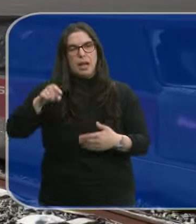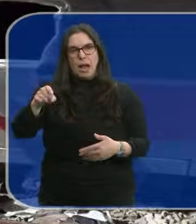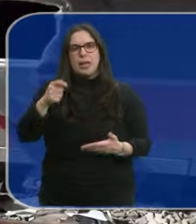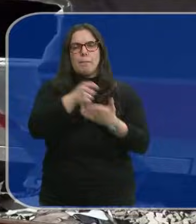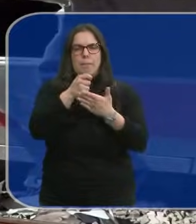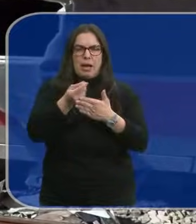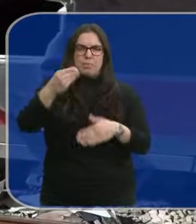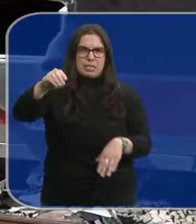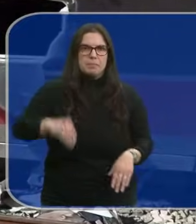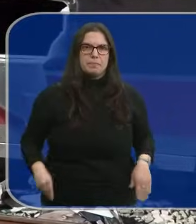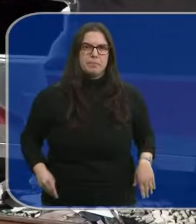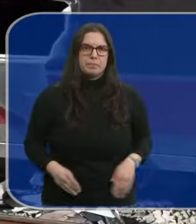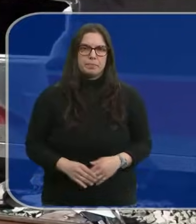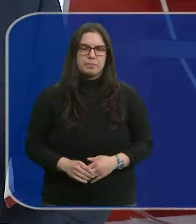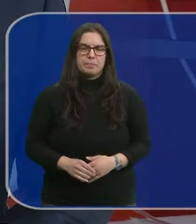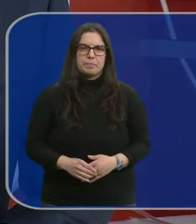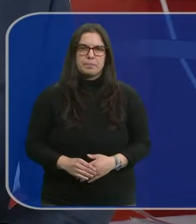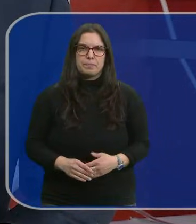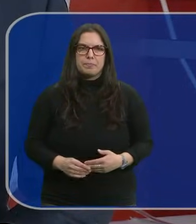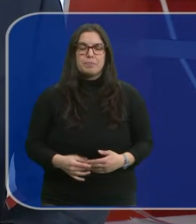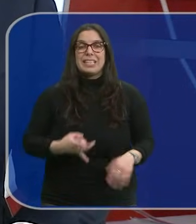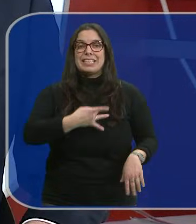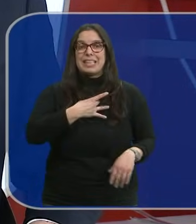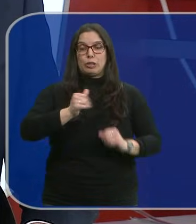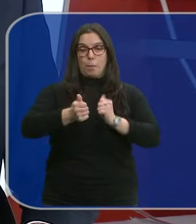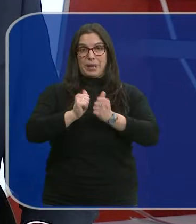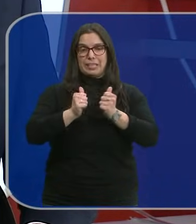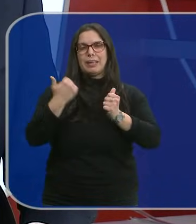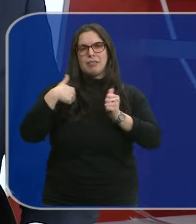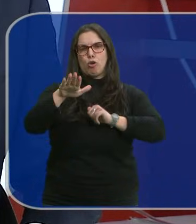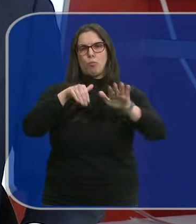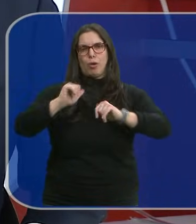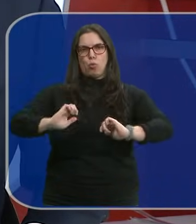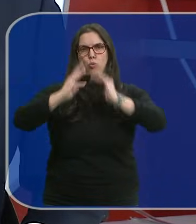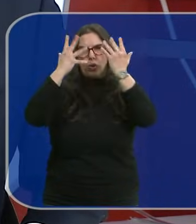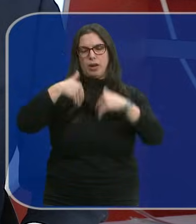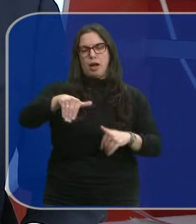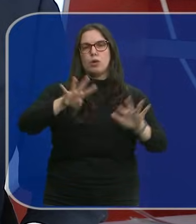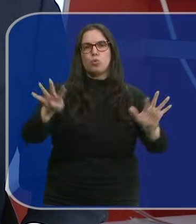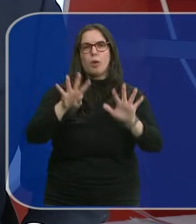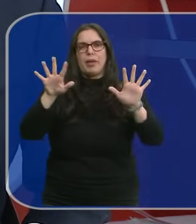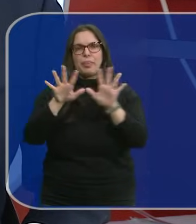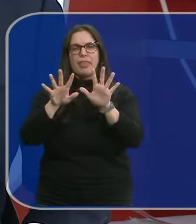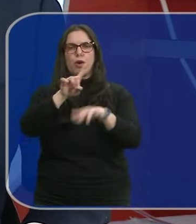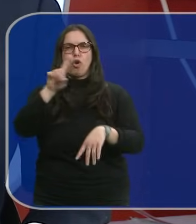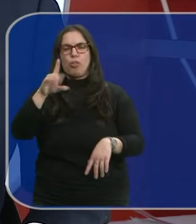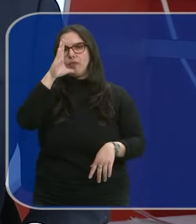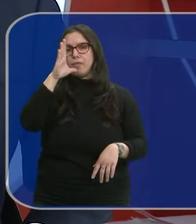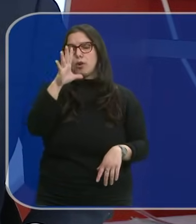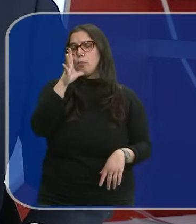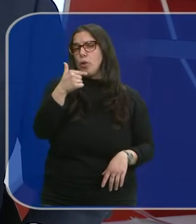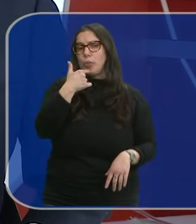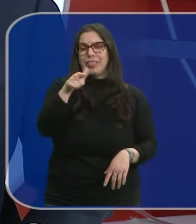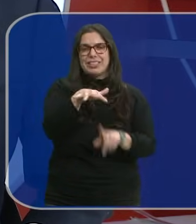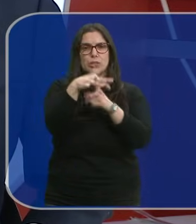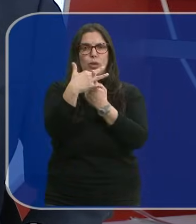más indemnizaciones. El sindicato de maquinistas ya ha convocado una huelga para los días 9, 10 y 11 de febrero porque